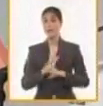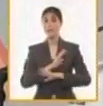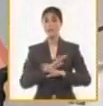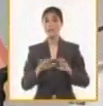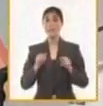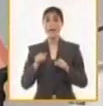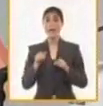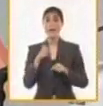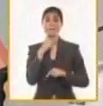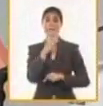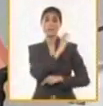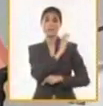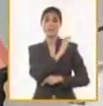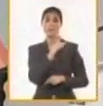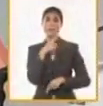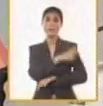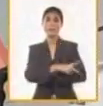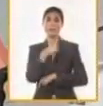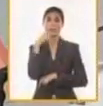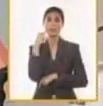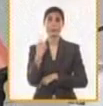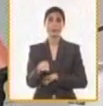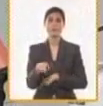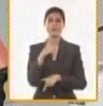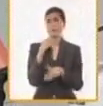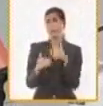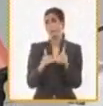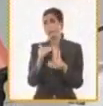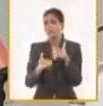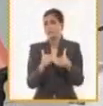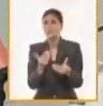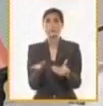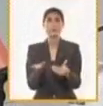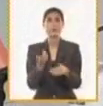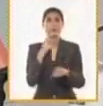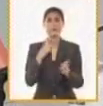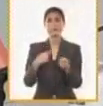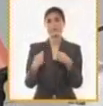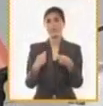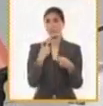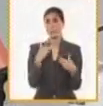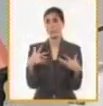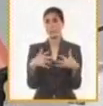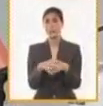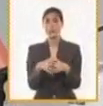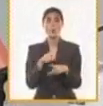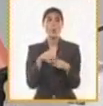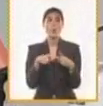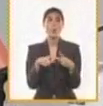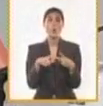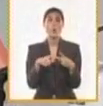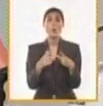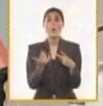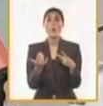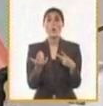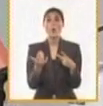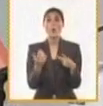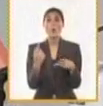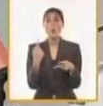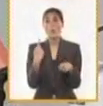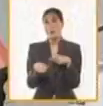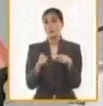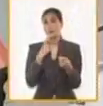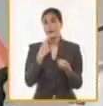el canciller ruso, sobre todo este proceso de negociaciones preliminares con respecto al conflicto